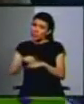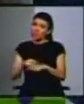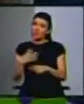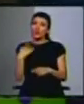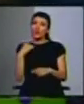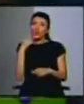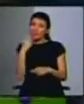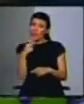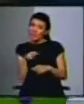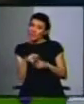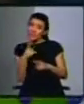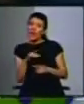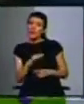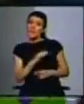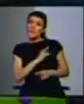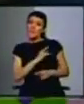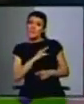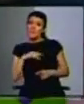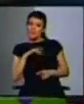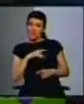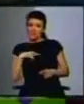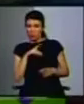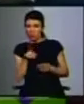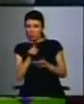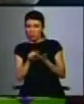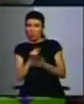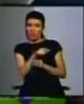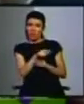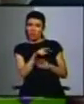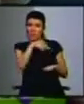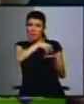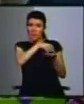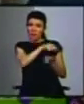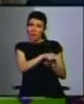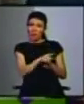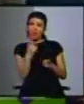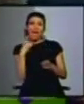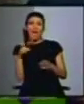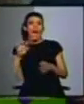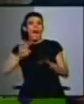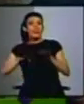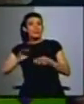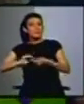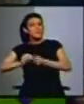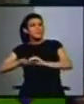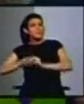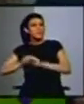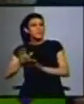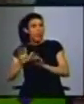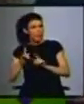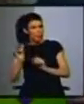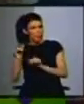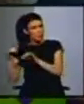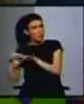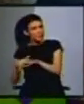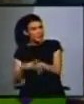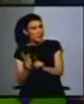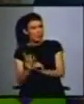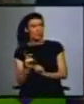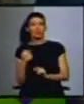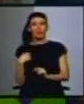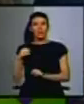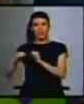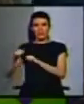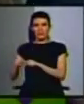estos parlamentarios y transformarlos o influirlos. Que eso haya ocurrido o no haya ocurrido, como lo he señalado en la misma